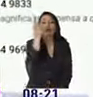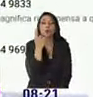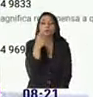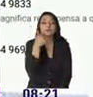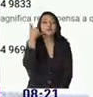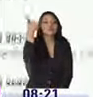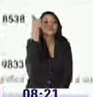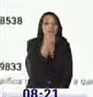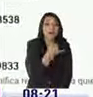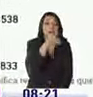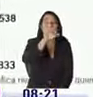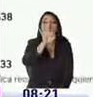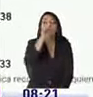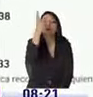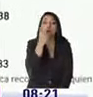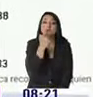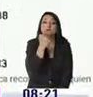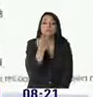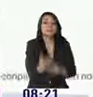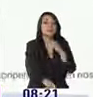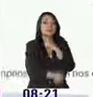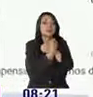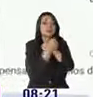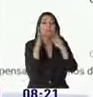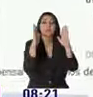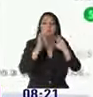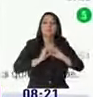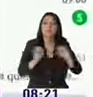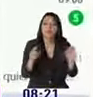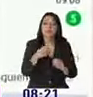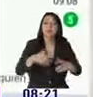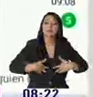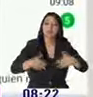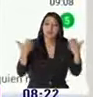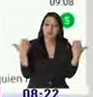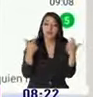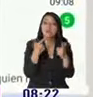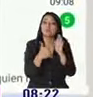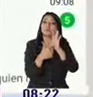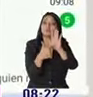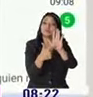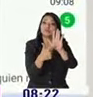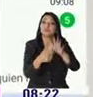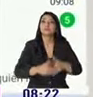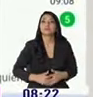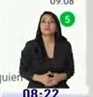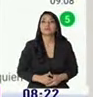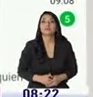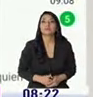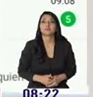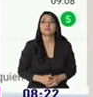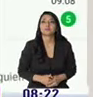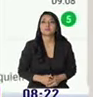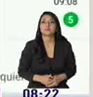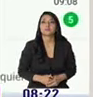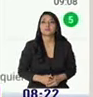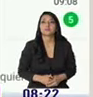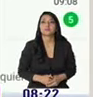al 911 y que no le han hecho caso. Eso es lo que está quejándose. Yo le estoy poniendo este vecino y que era